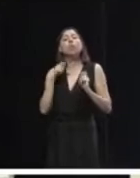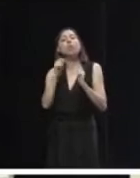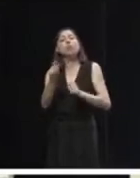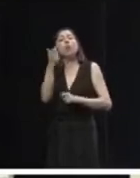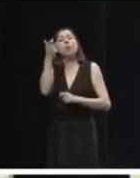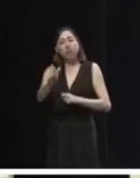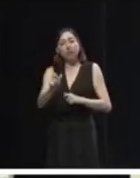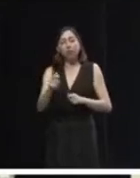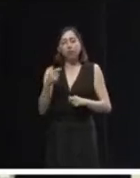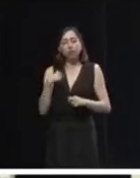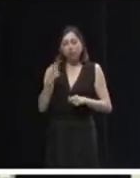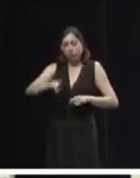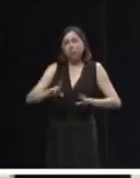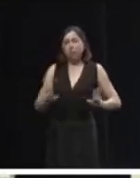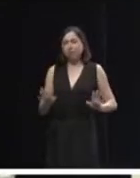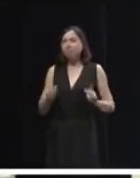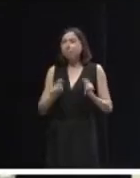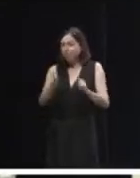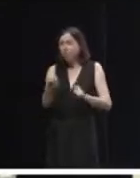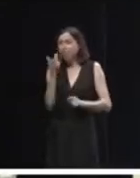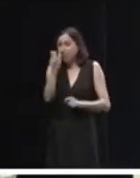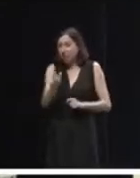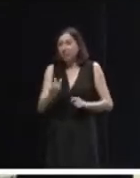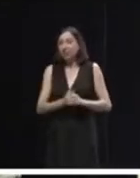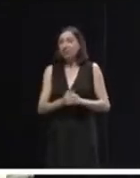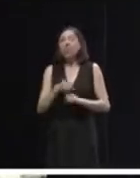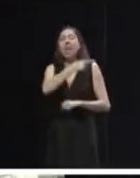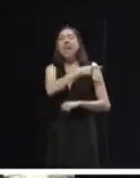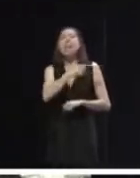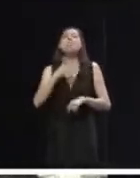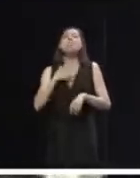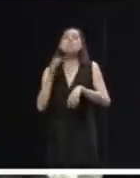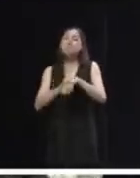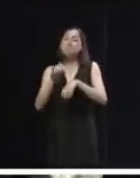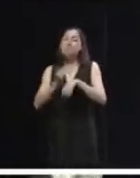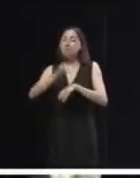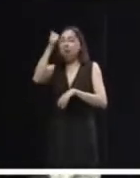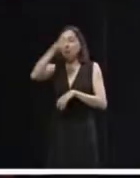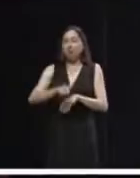también os voy a dar un dato. Es mi amigo.